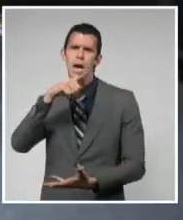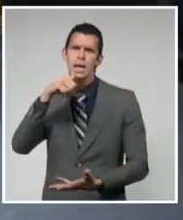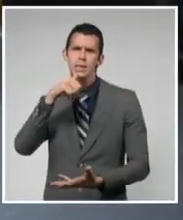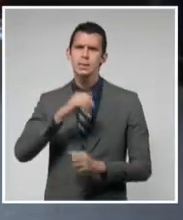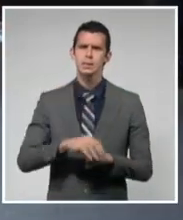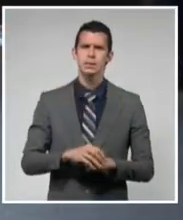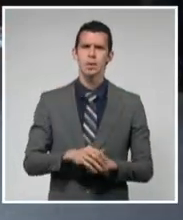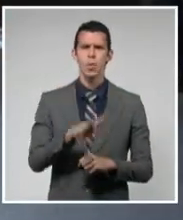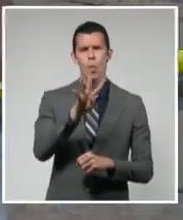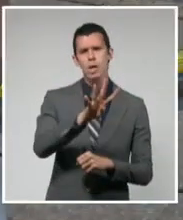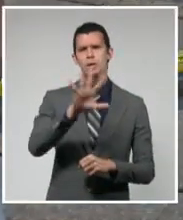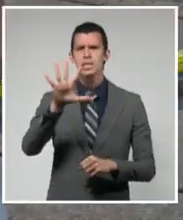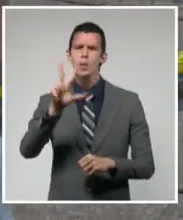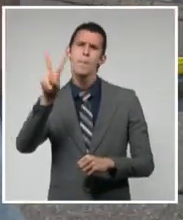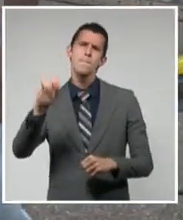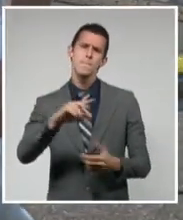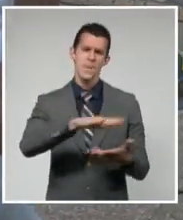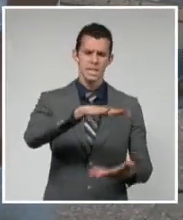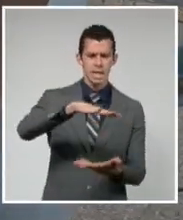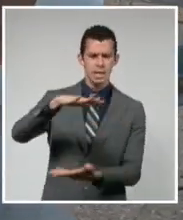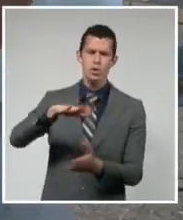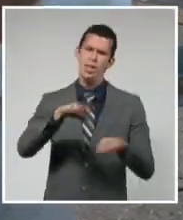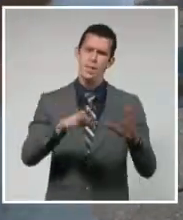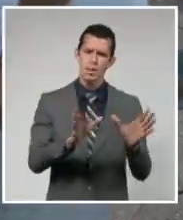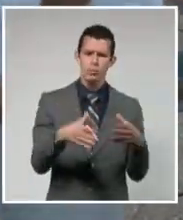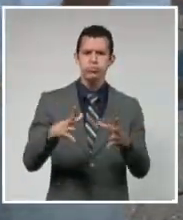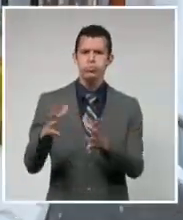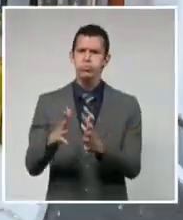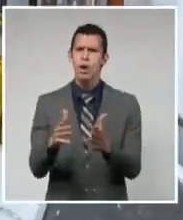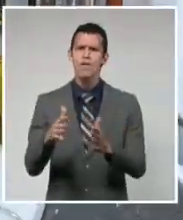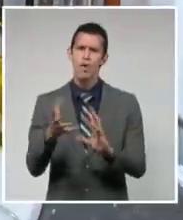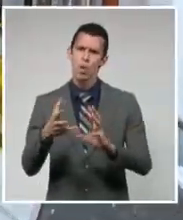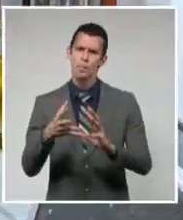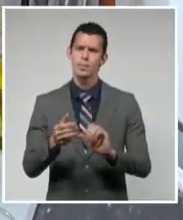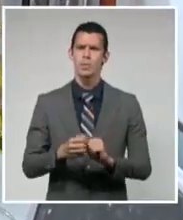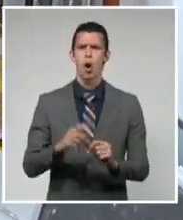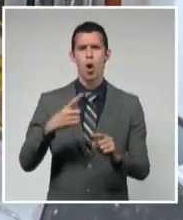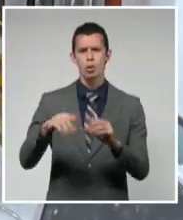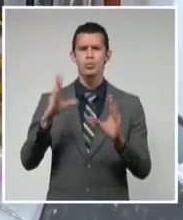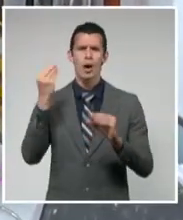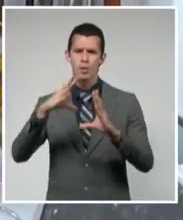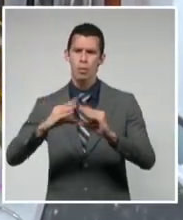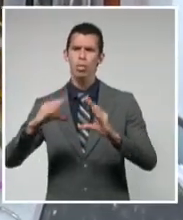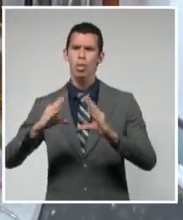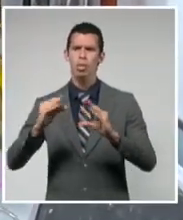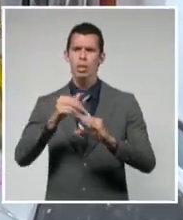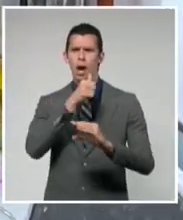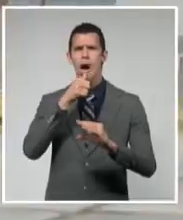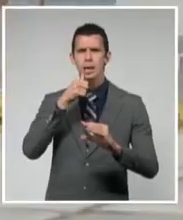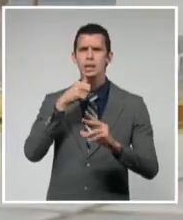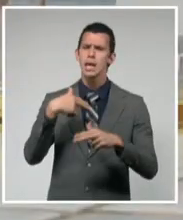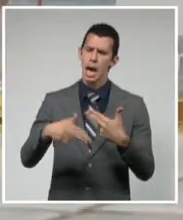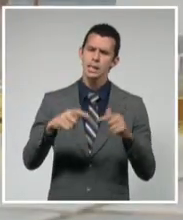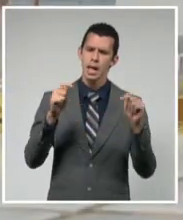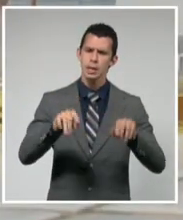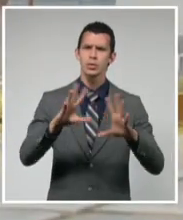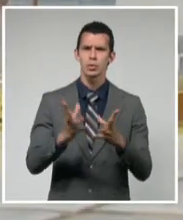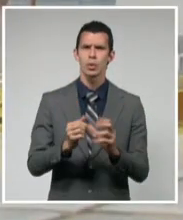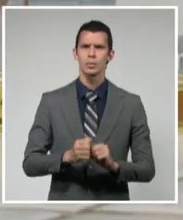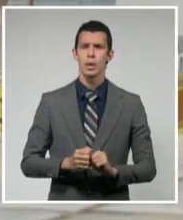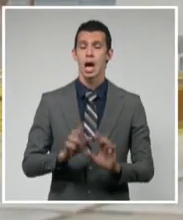45 y 20 litros así como 10 toneladas en bolsas la calidad e inocuidad de los procesos se garantiza en todo